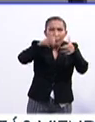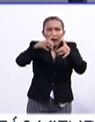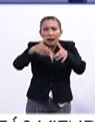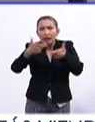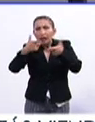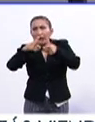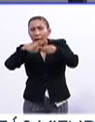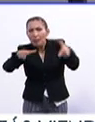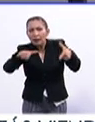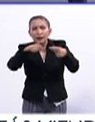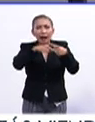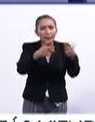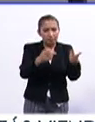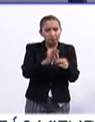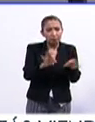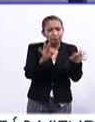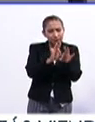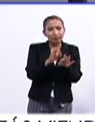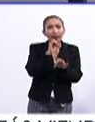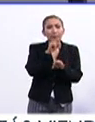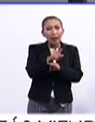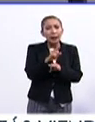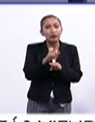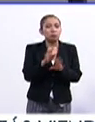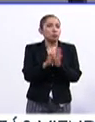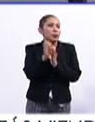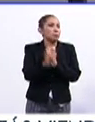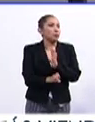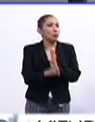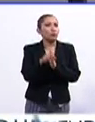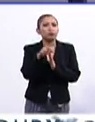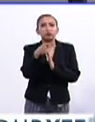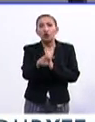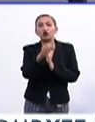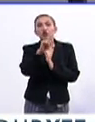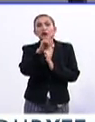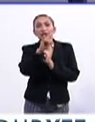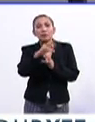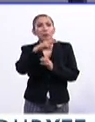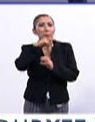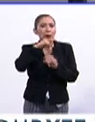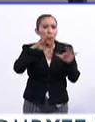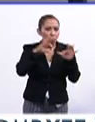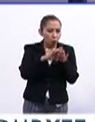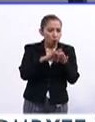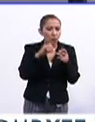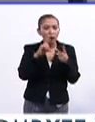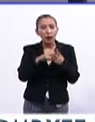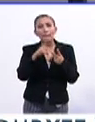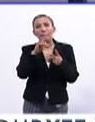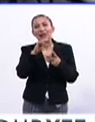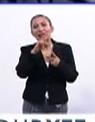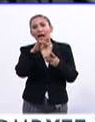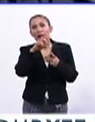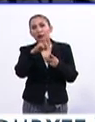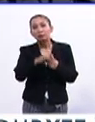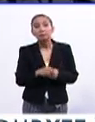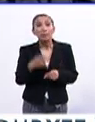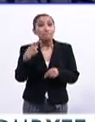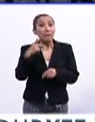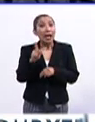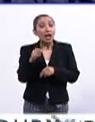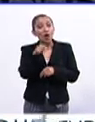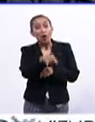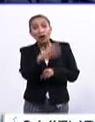gramaticales importantes familia mentales como sustantivo y verbo y predicado sin